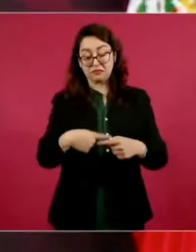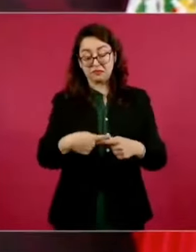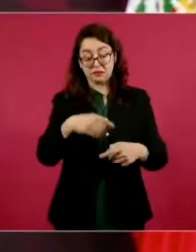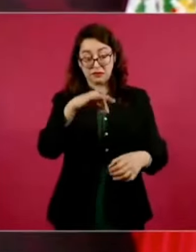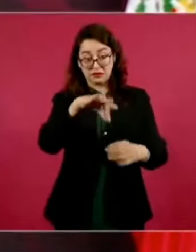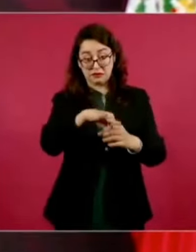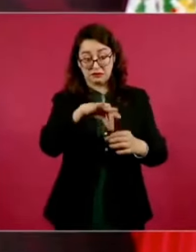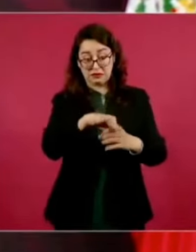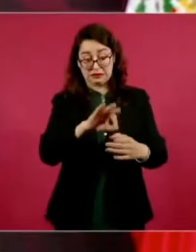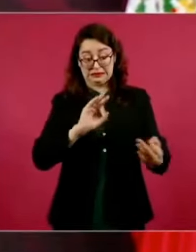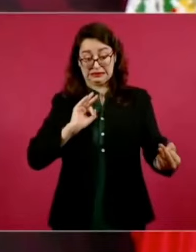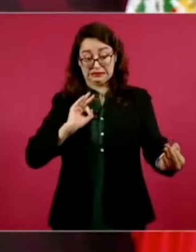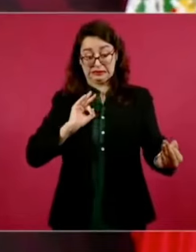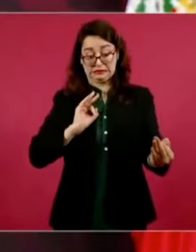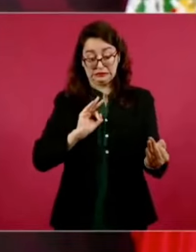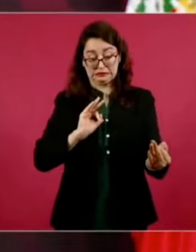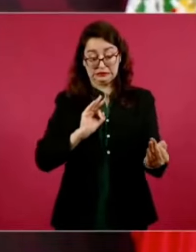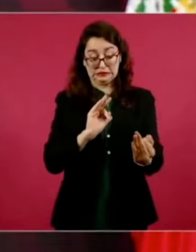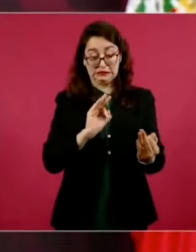ningún